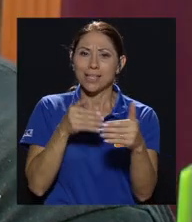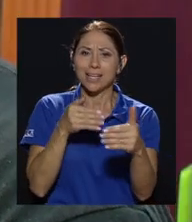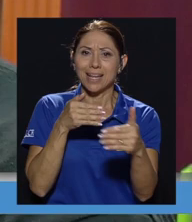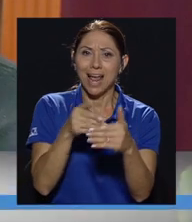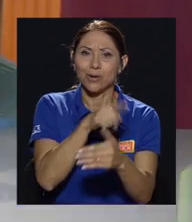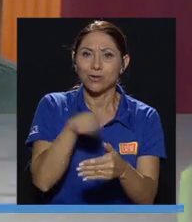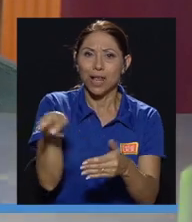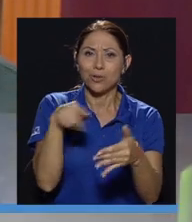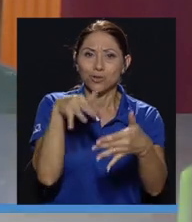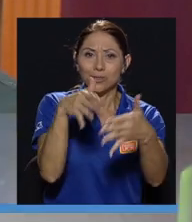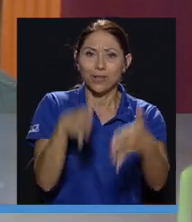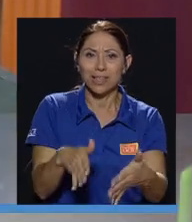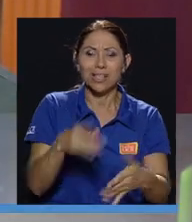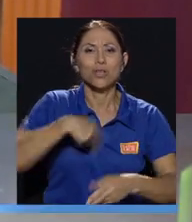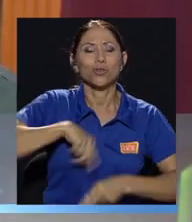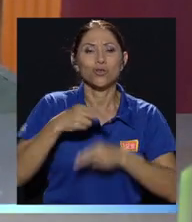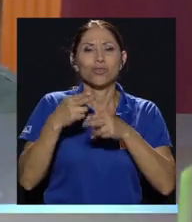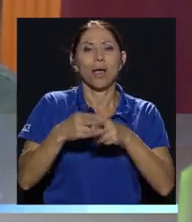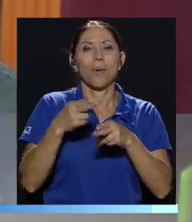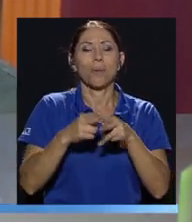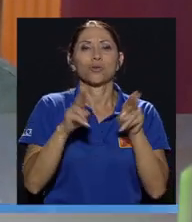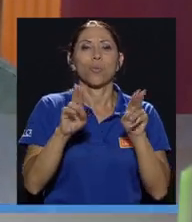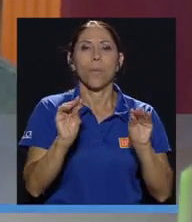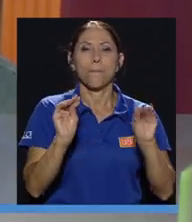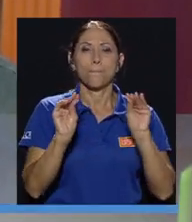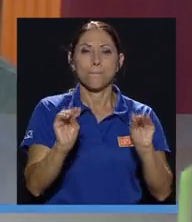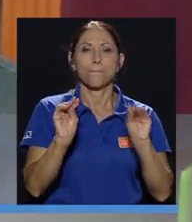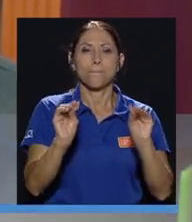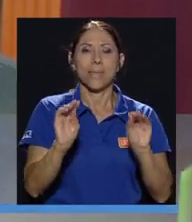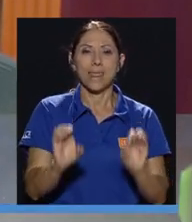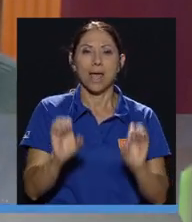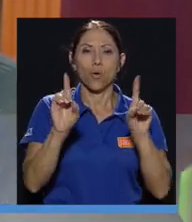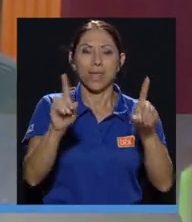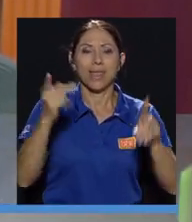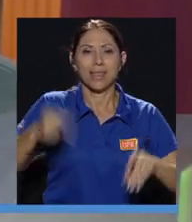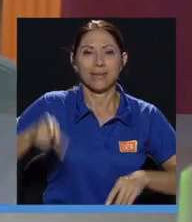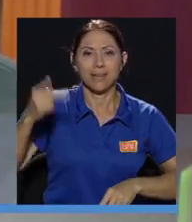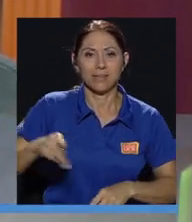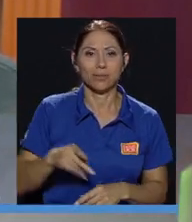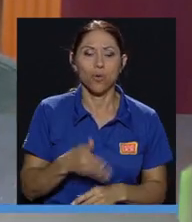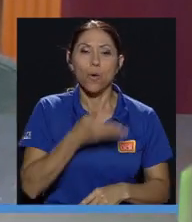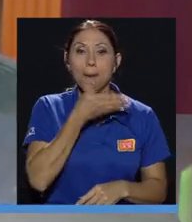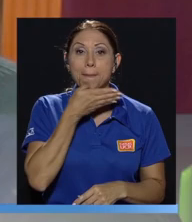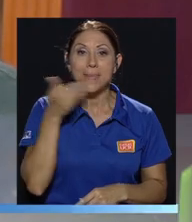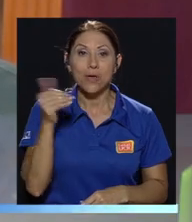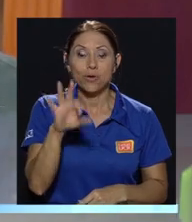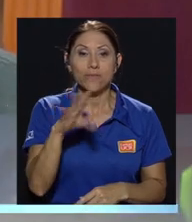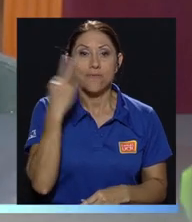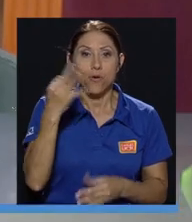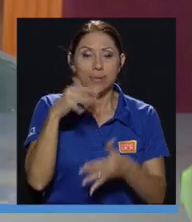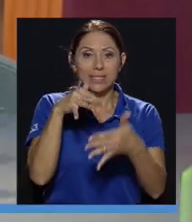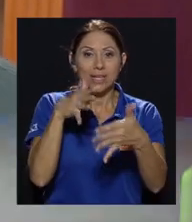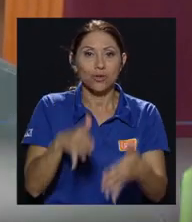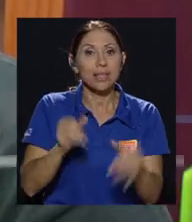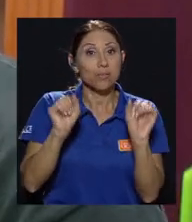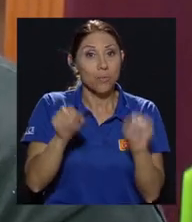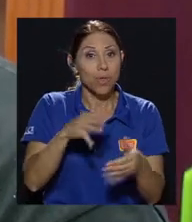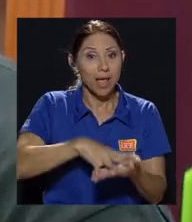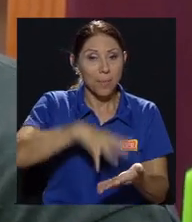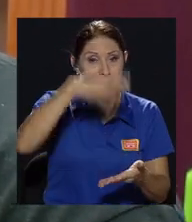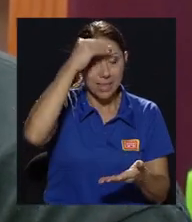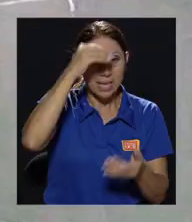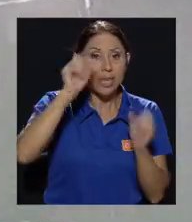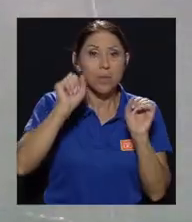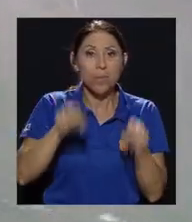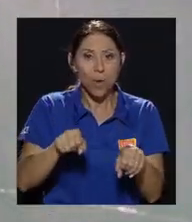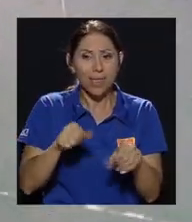lo llamamos como un tipo de pedagogía del riesgo, ¿verdad? Entonces, ¿cuáles son las mejores formas en que los estudiantes pueden aprender y acercarse